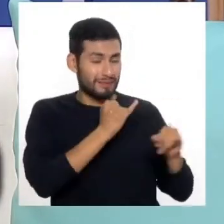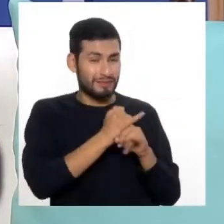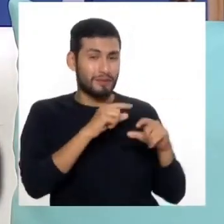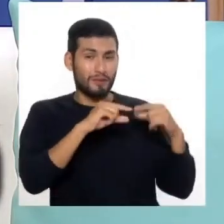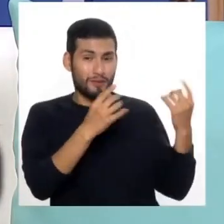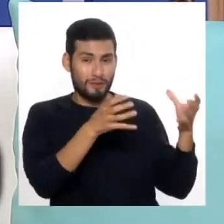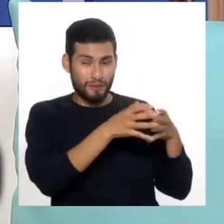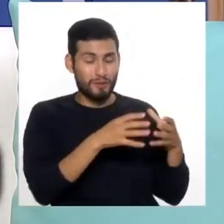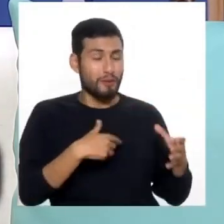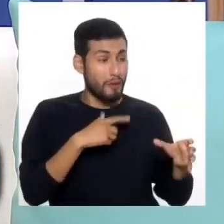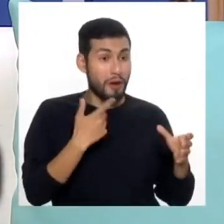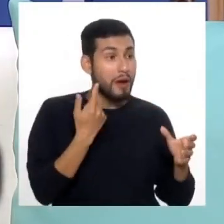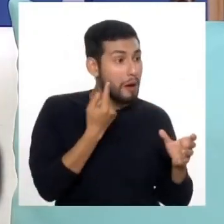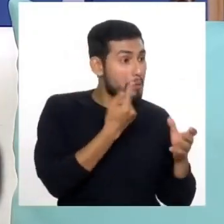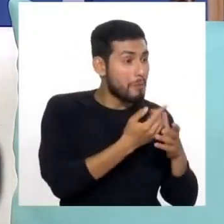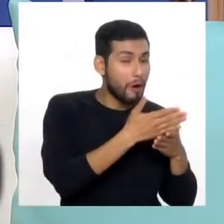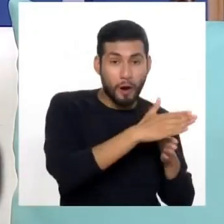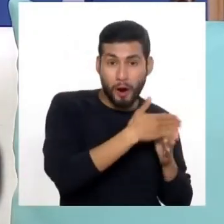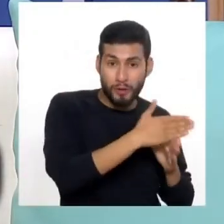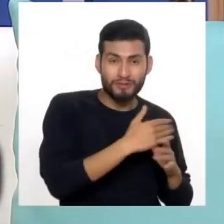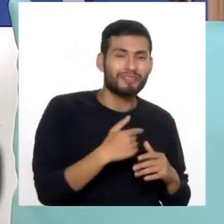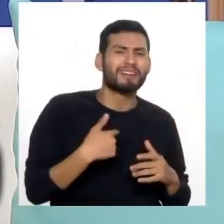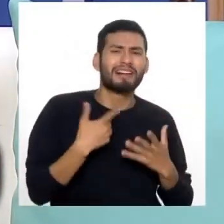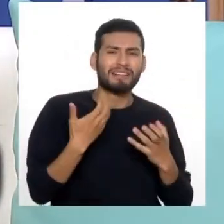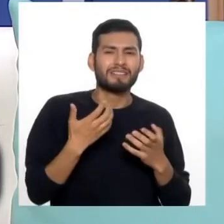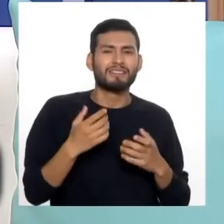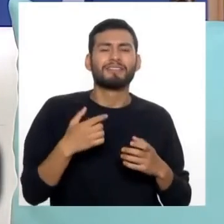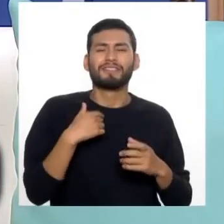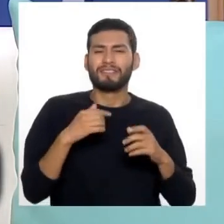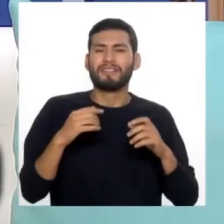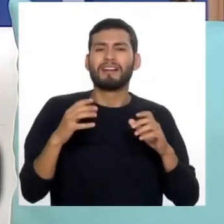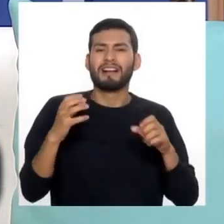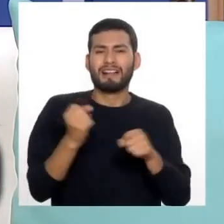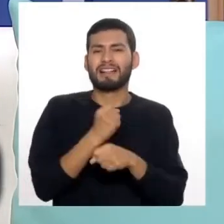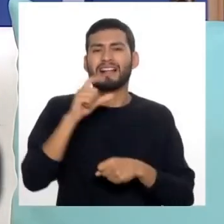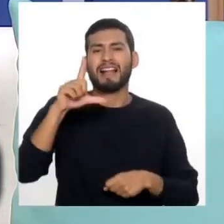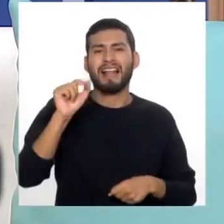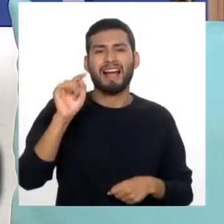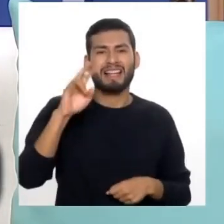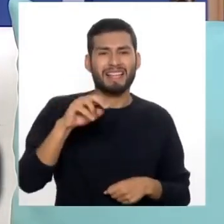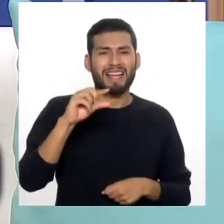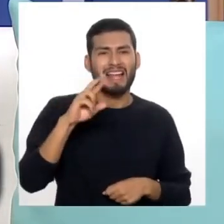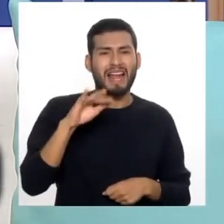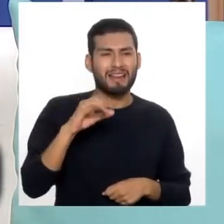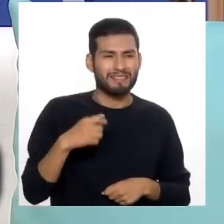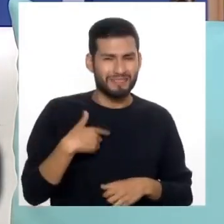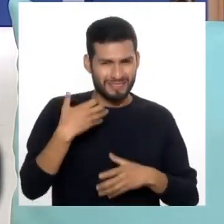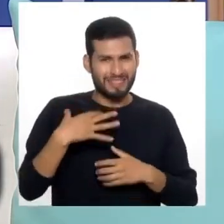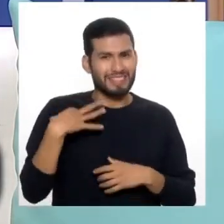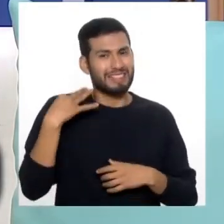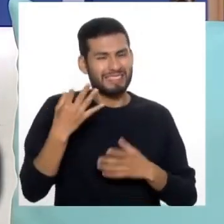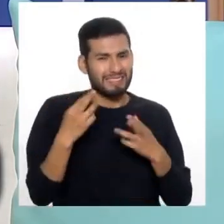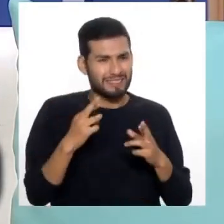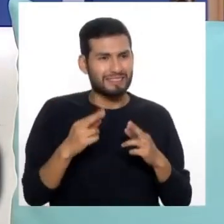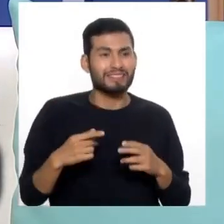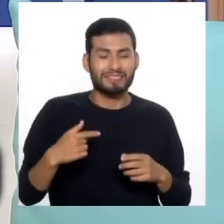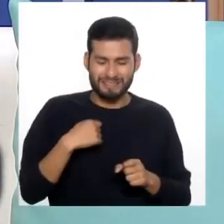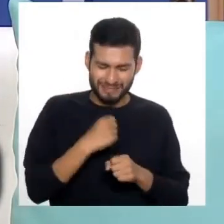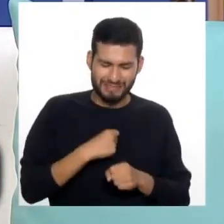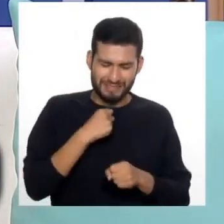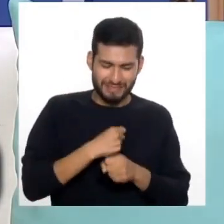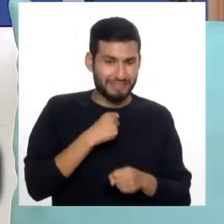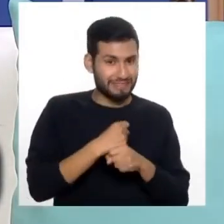internacional. Realmente sí me gustaría estar en alguna premiación de los Latin Grammys, me encantaría, trabajo para